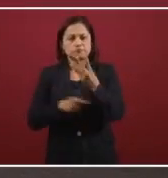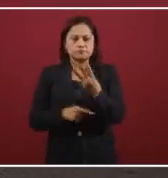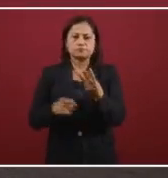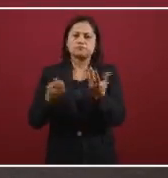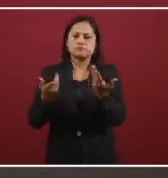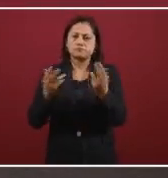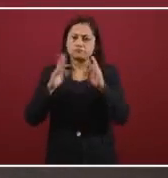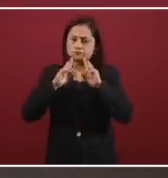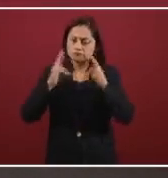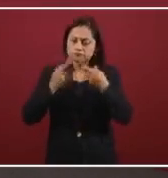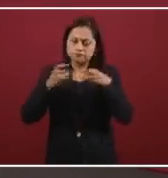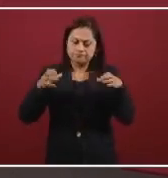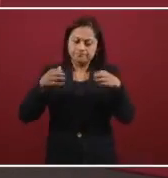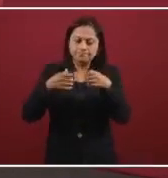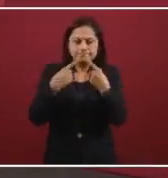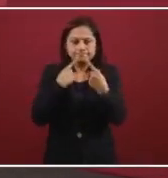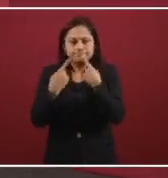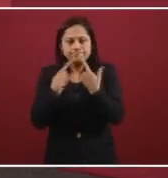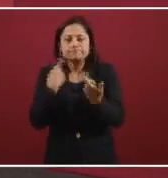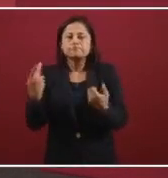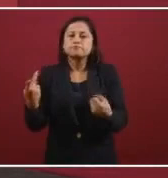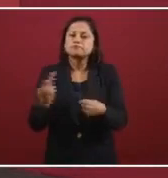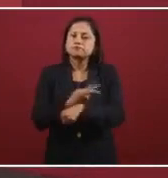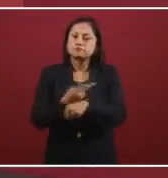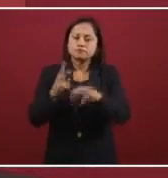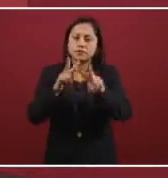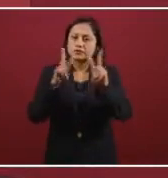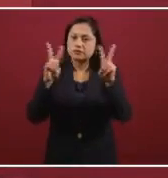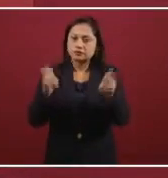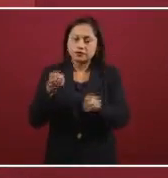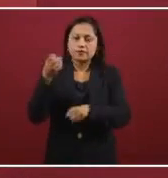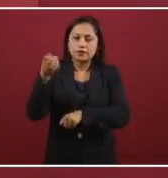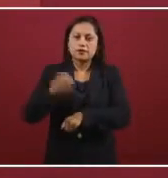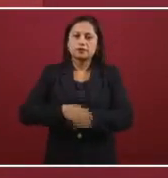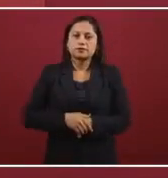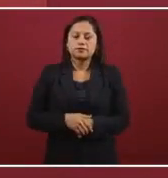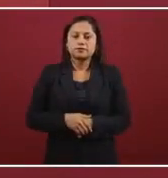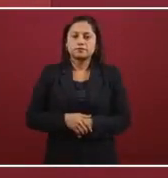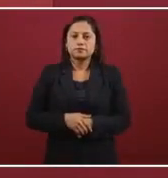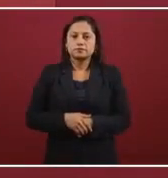Ya la Fiscalía ha presentado